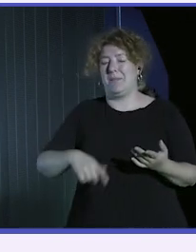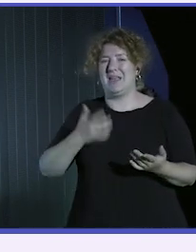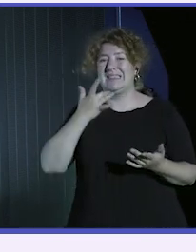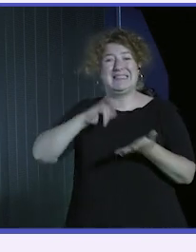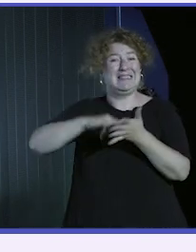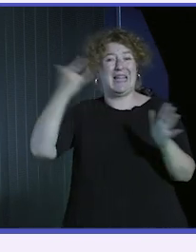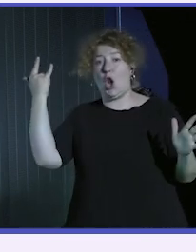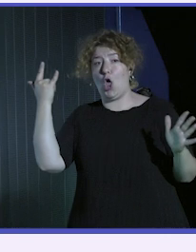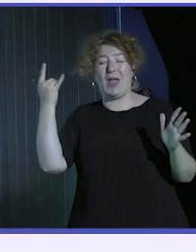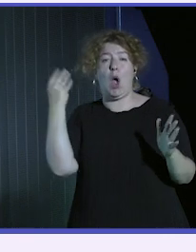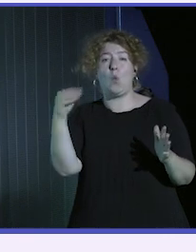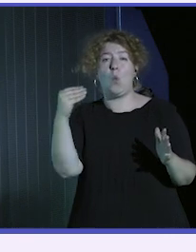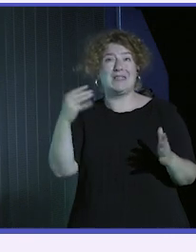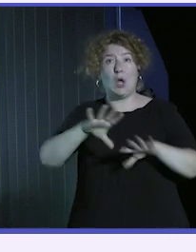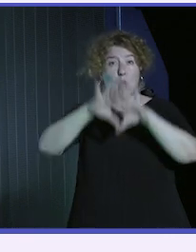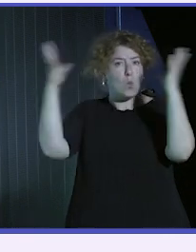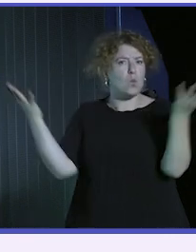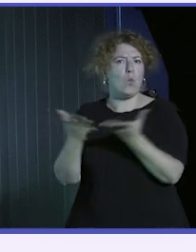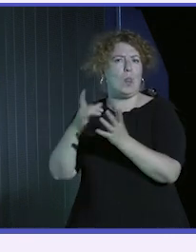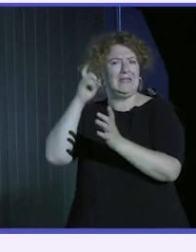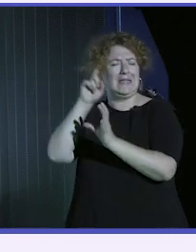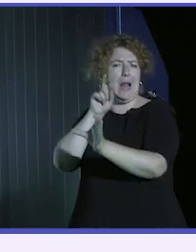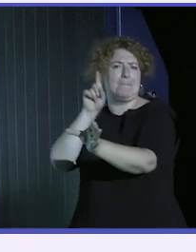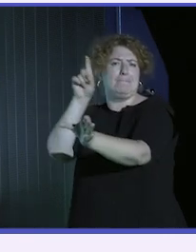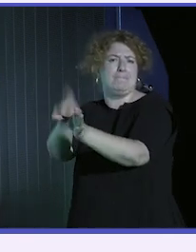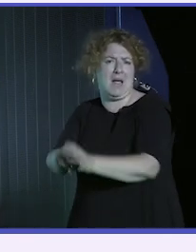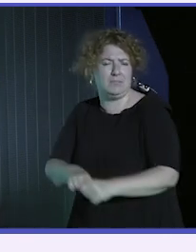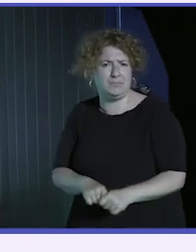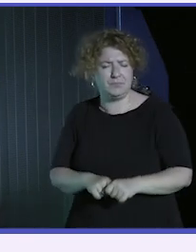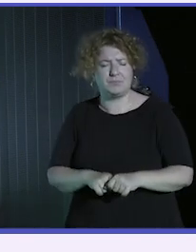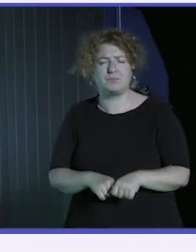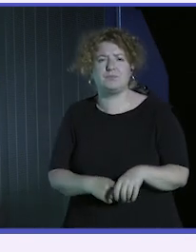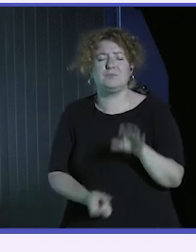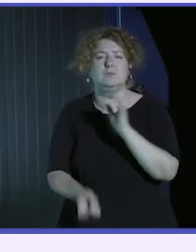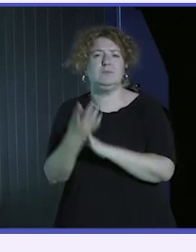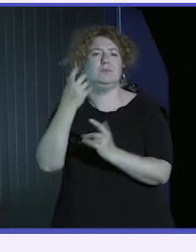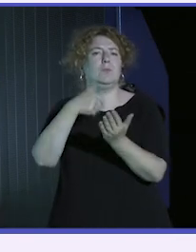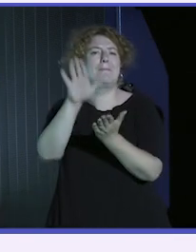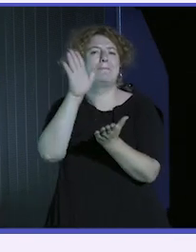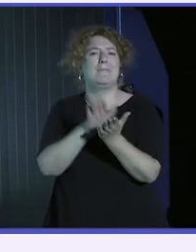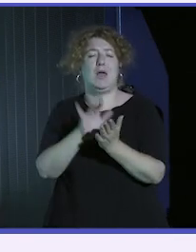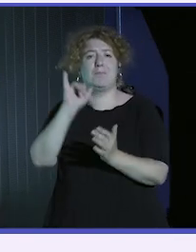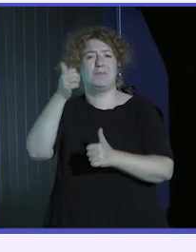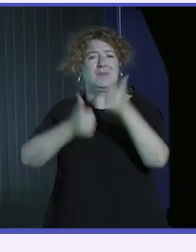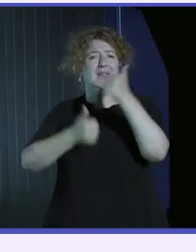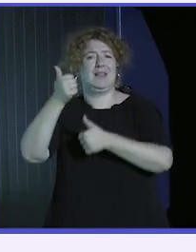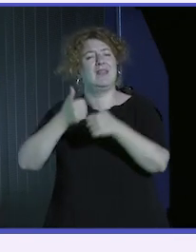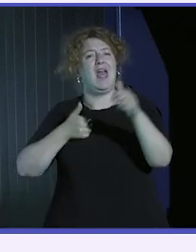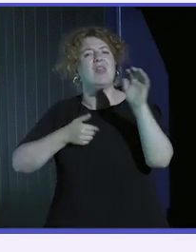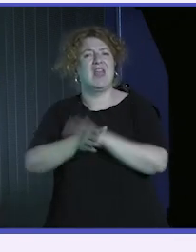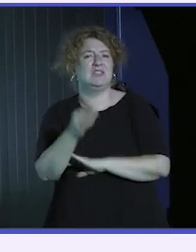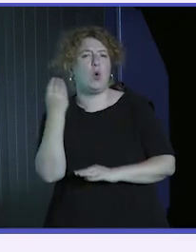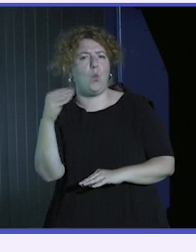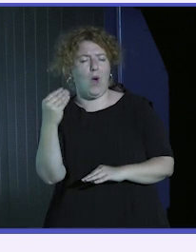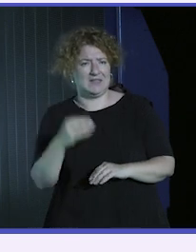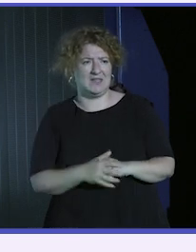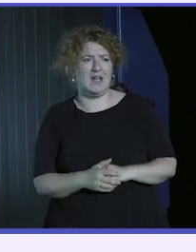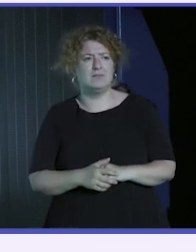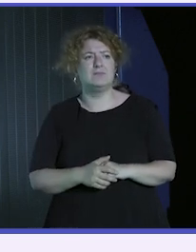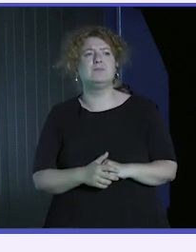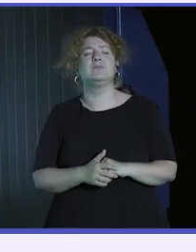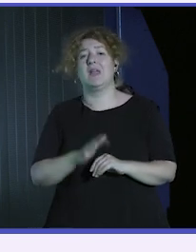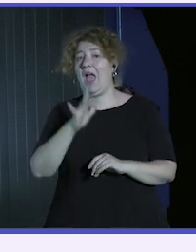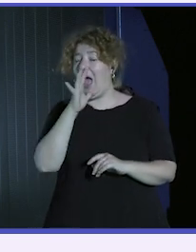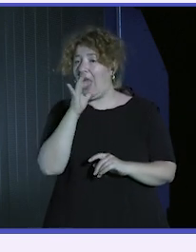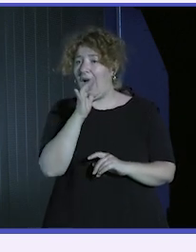de tecnologías cuánticas del mundo. Han sacado el primer pliego público para contratar acceso a tecnologías cuánticas y ahora